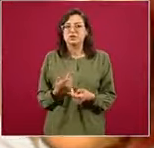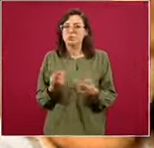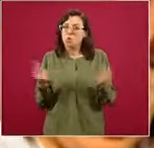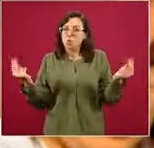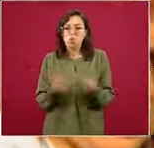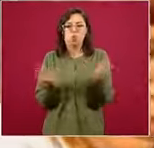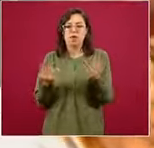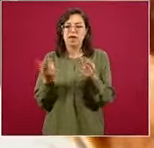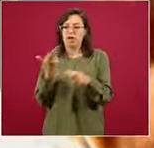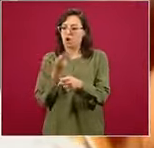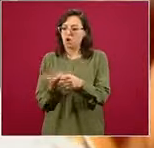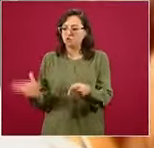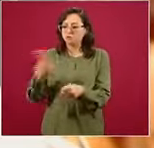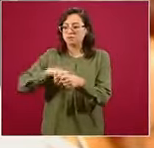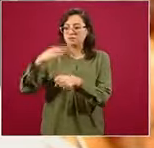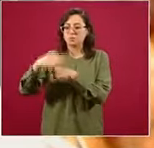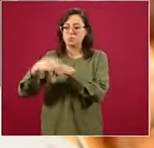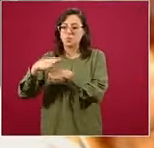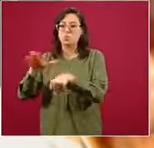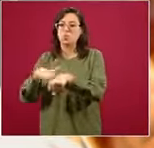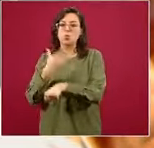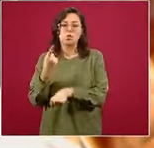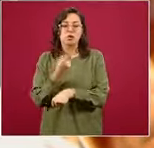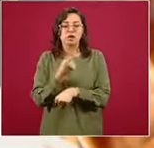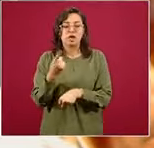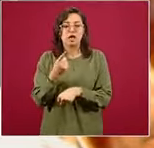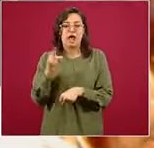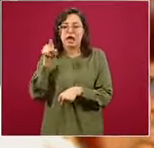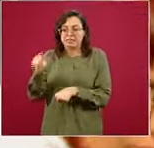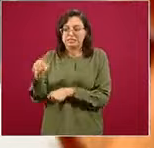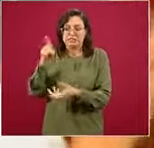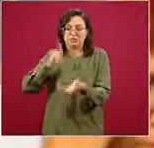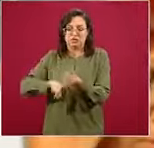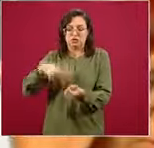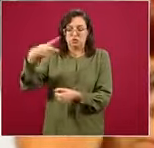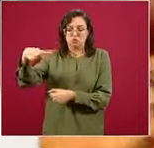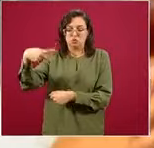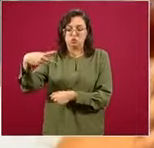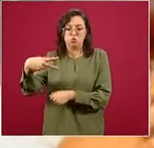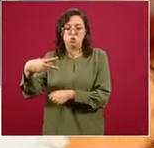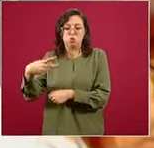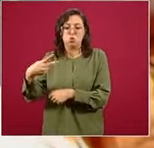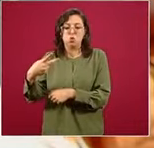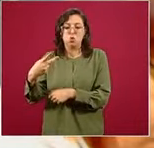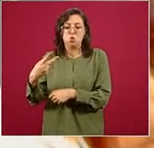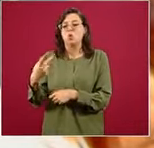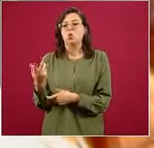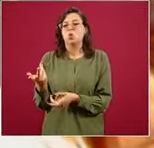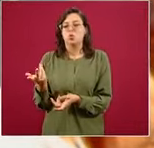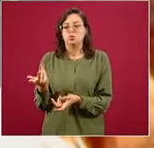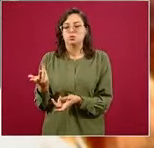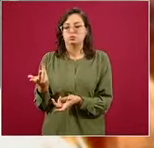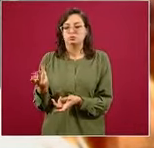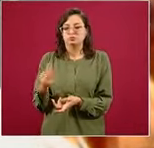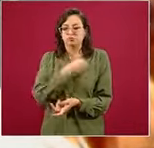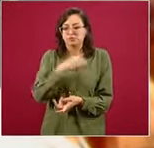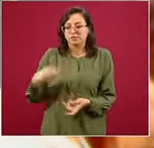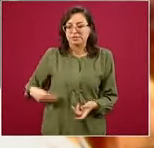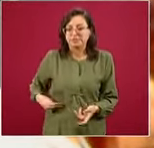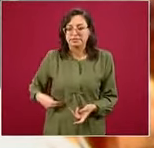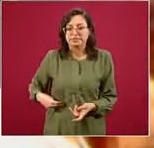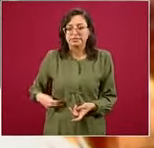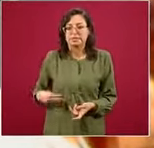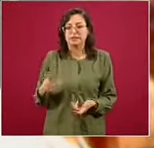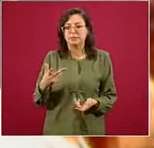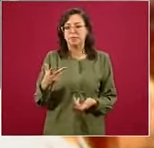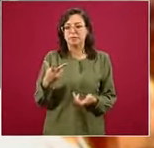saturación de los hospitales COVID, La Perla y otro, allá en Nezahualcóyotl, y porque pues, los enfermos que no